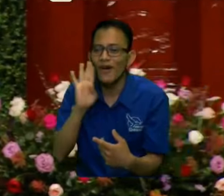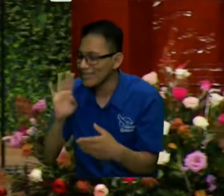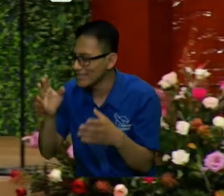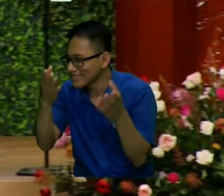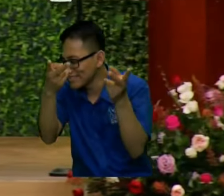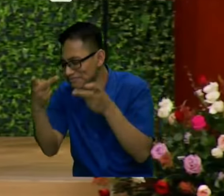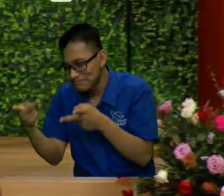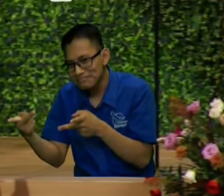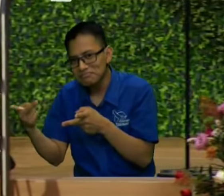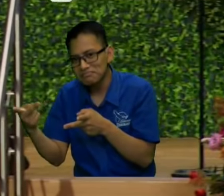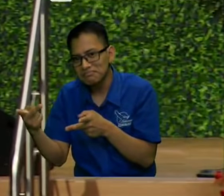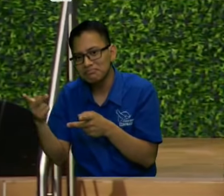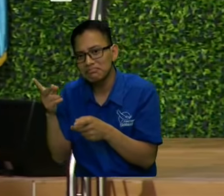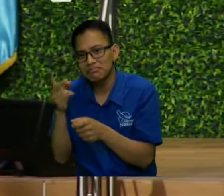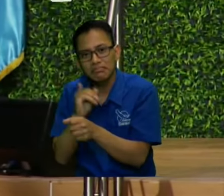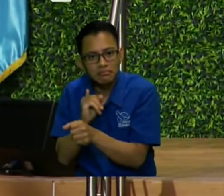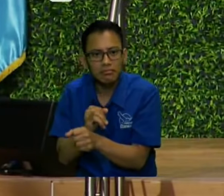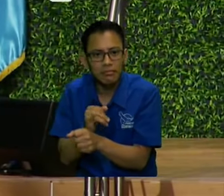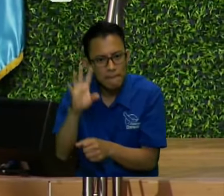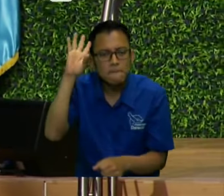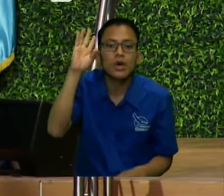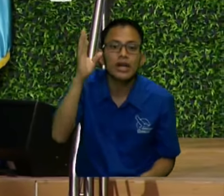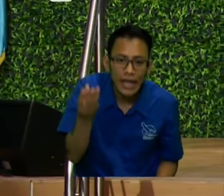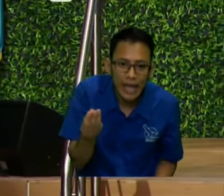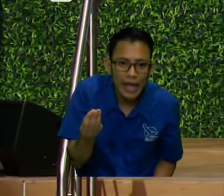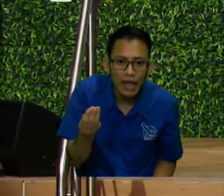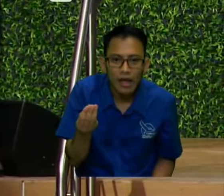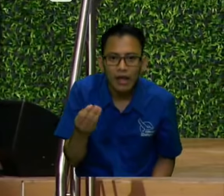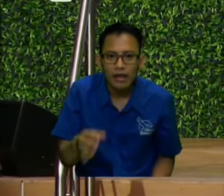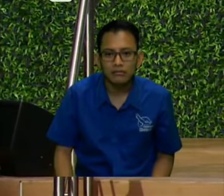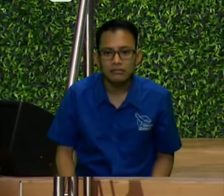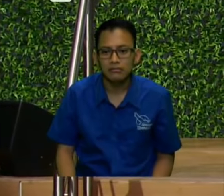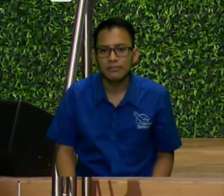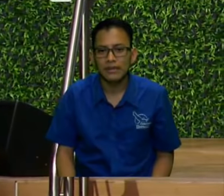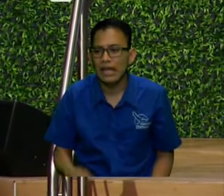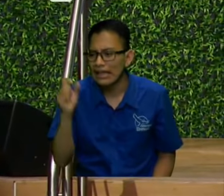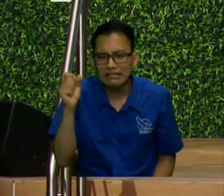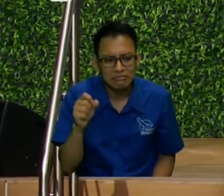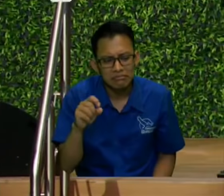que a ellos les gusta en vez de lo que a Cristo le agrada?